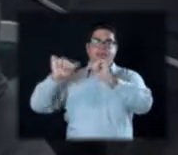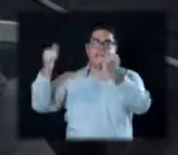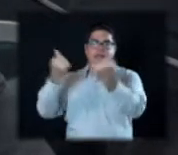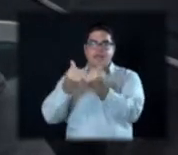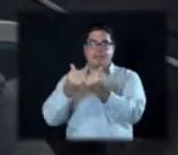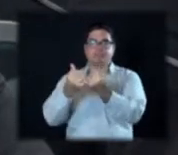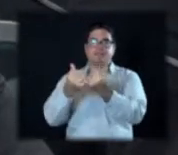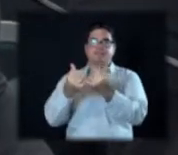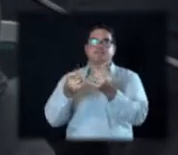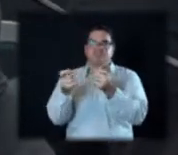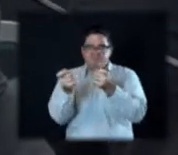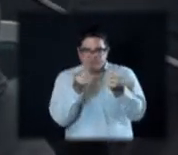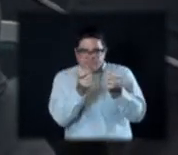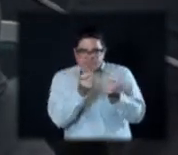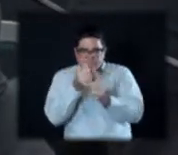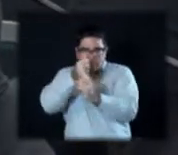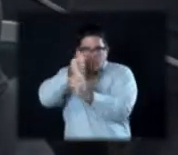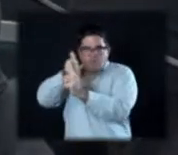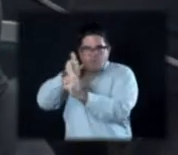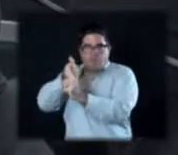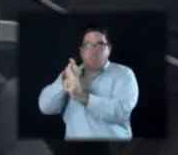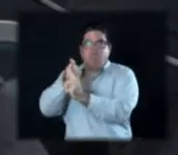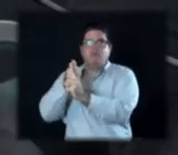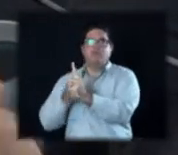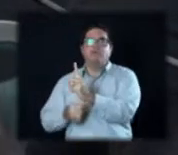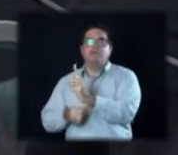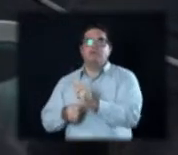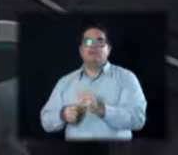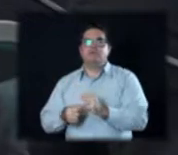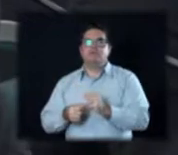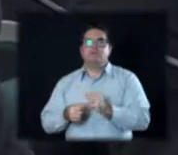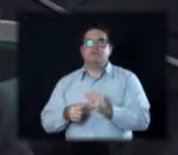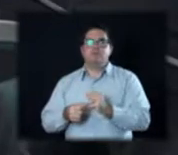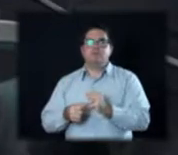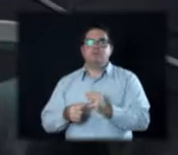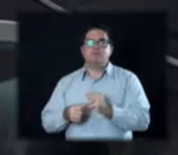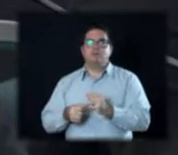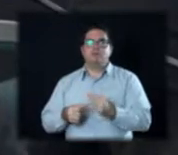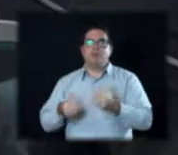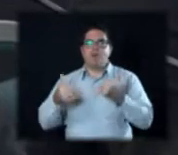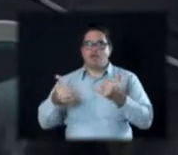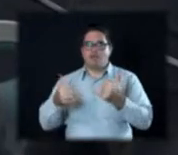Si la agencia tiene un proceso manual y tiene a último momento